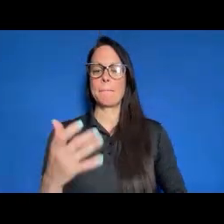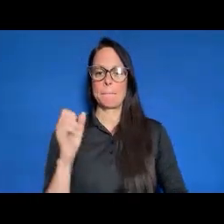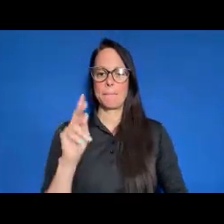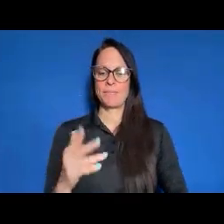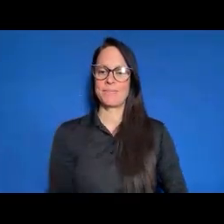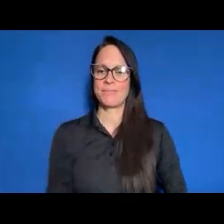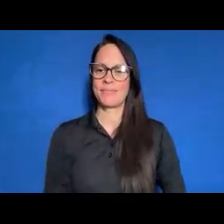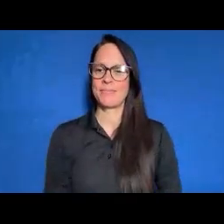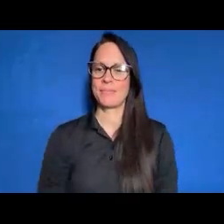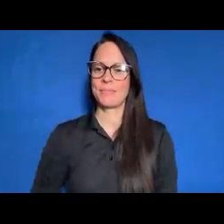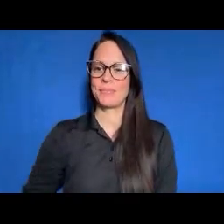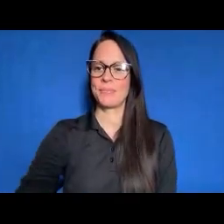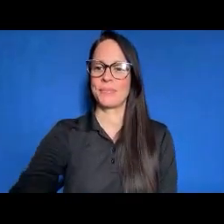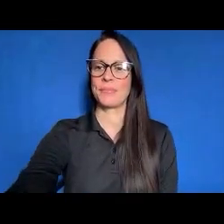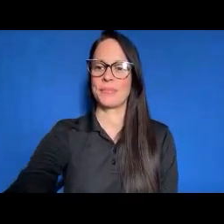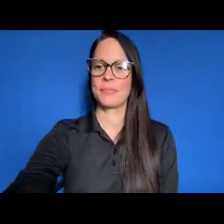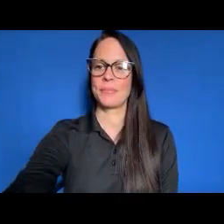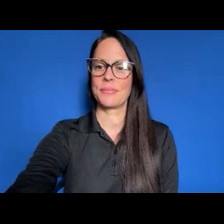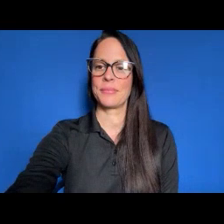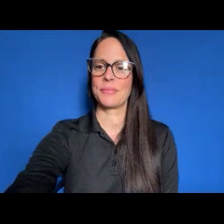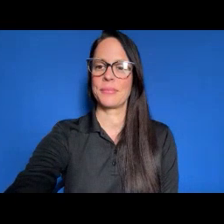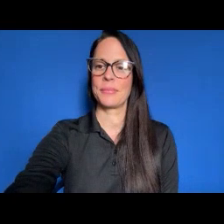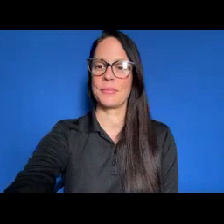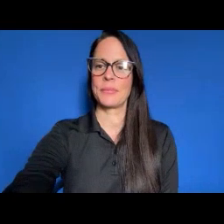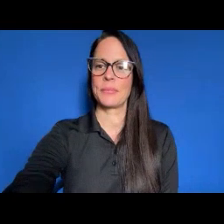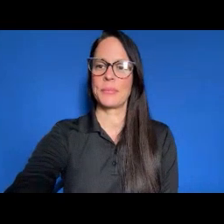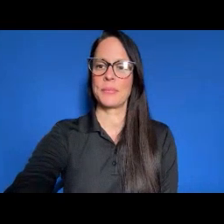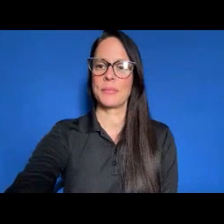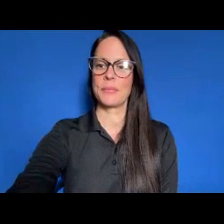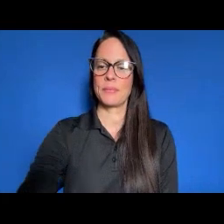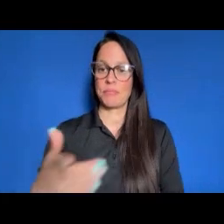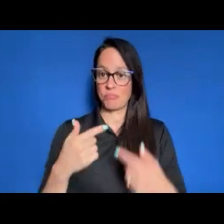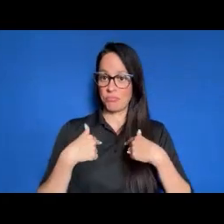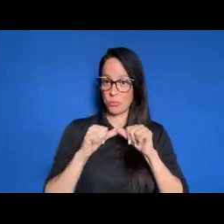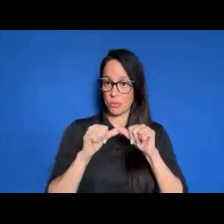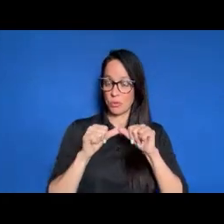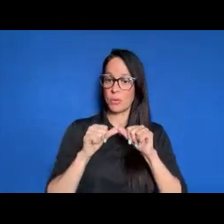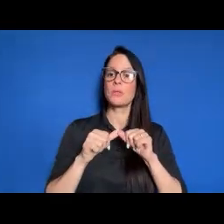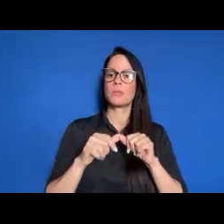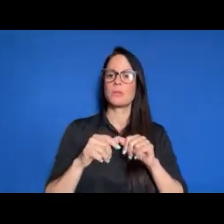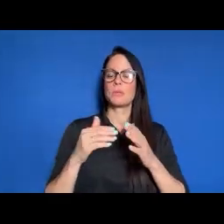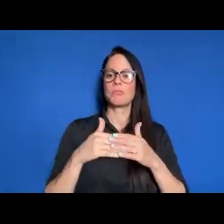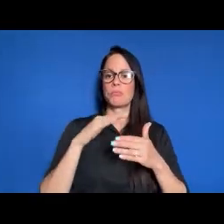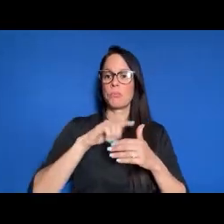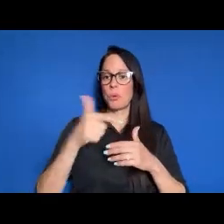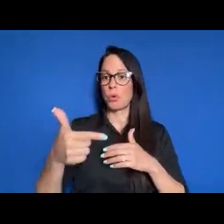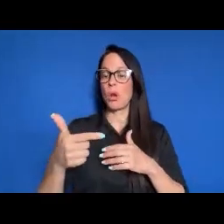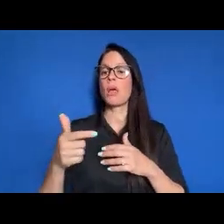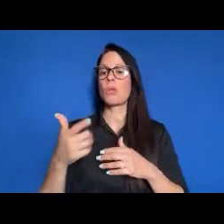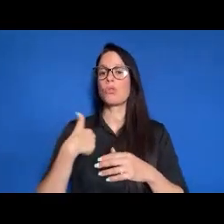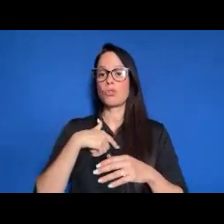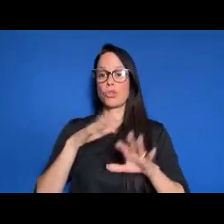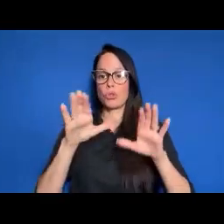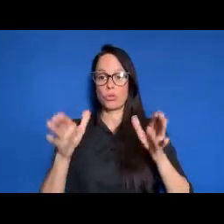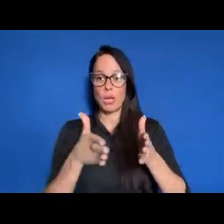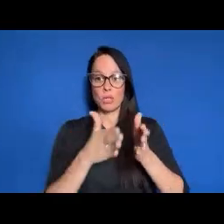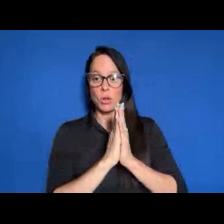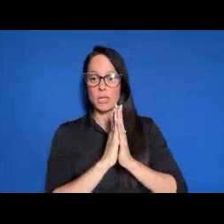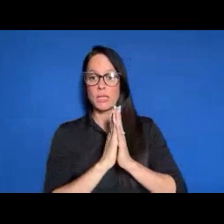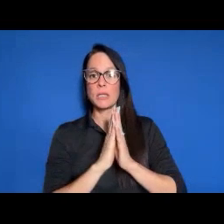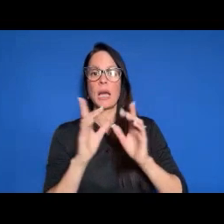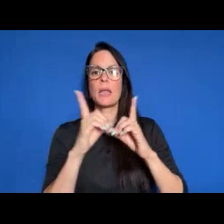Puerto Rico. Lo digo en un momento dado se le hizo una solicitud al Departamento de